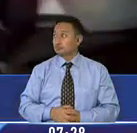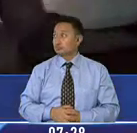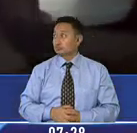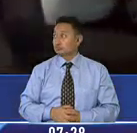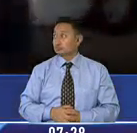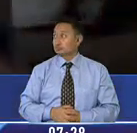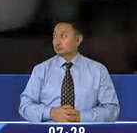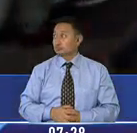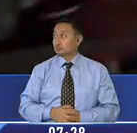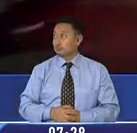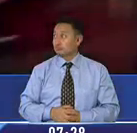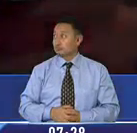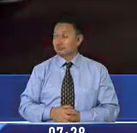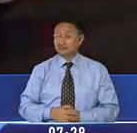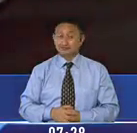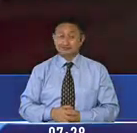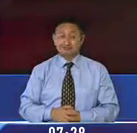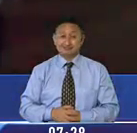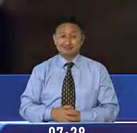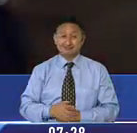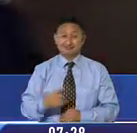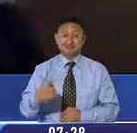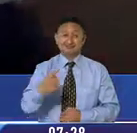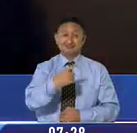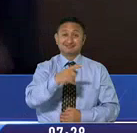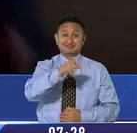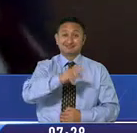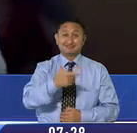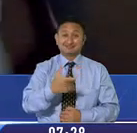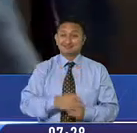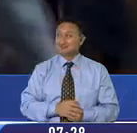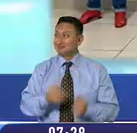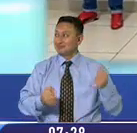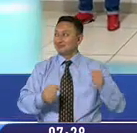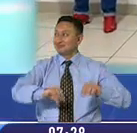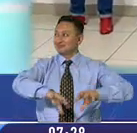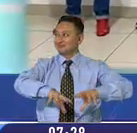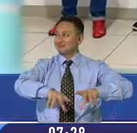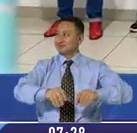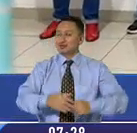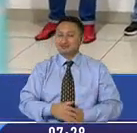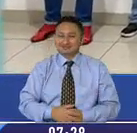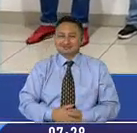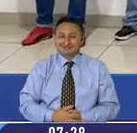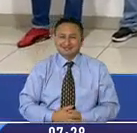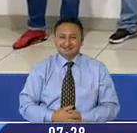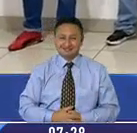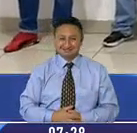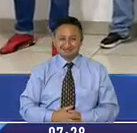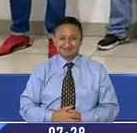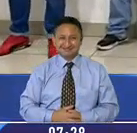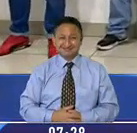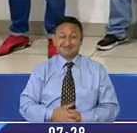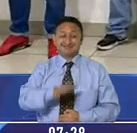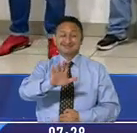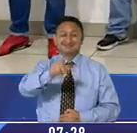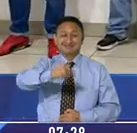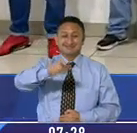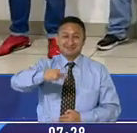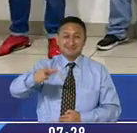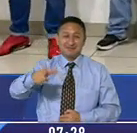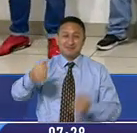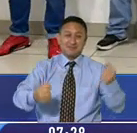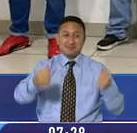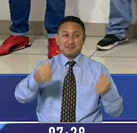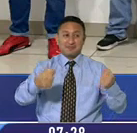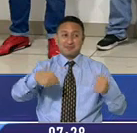no quieren dejar huellas y en ocasiones se sustraen vehículos para cometer los atracos. En esta oportunidad fueron sorprendidos 5 sujetos a bordo de un carro que